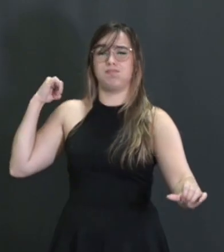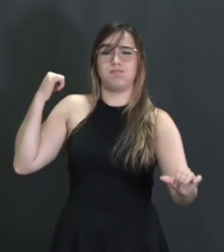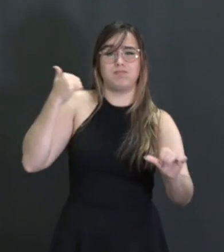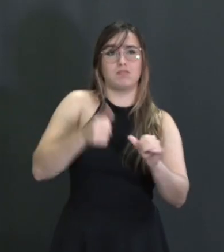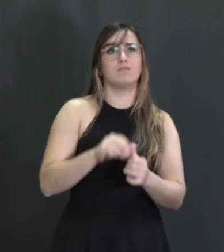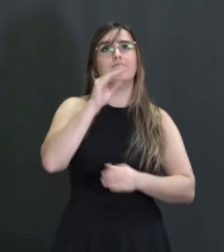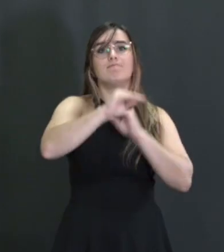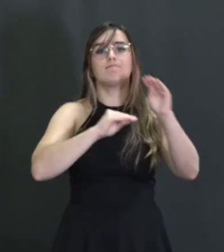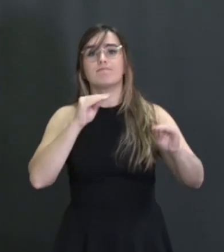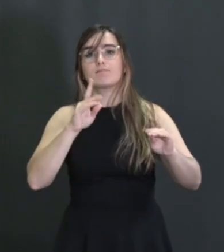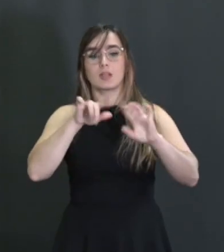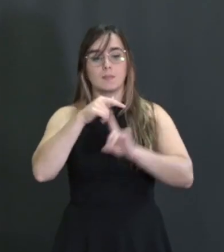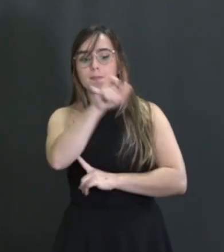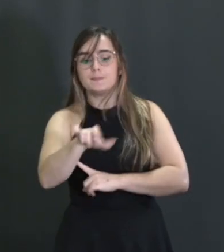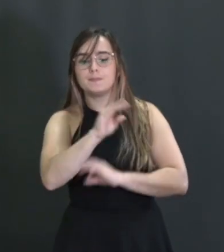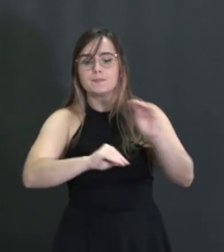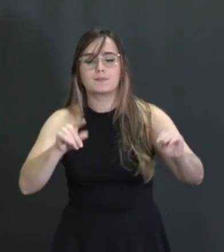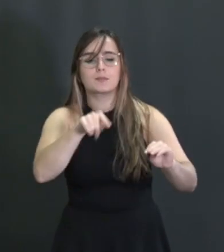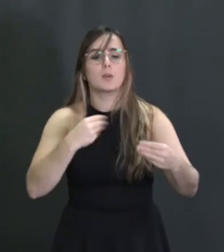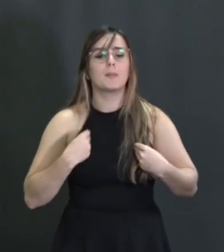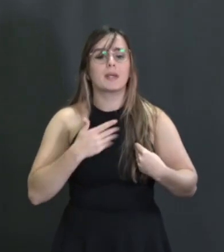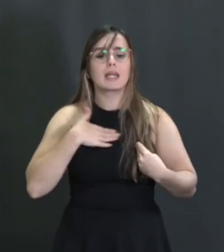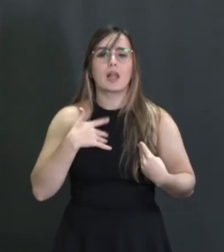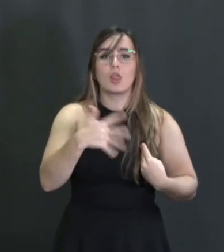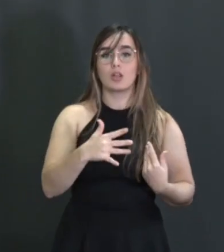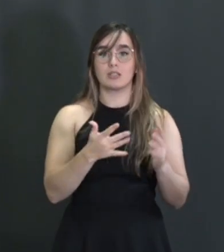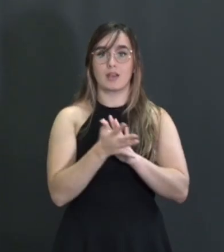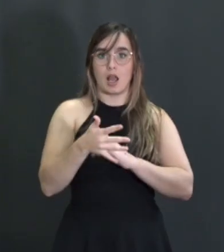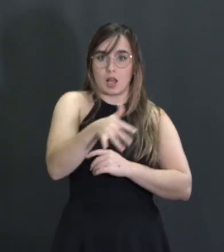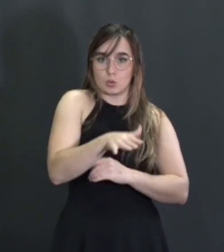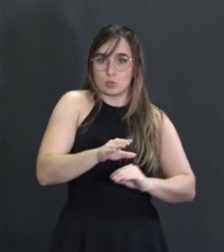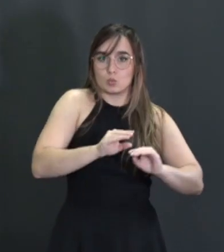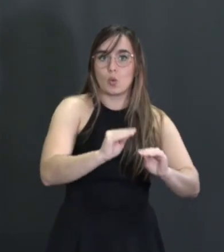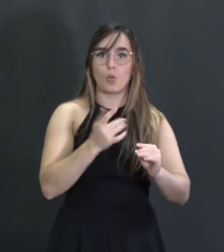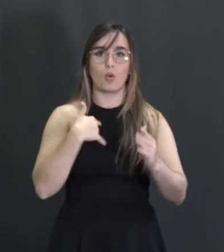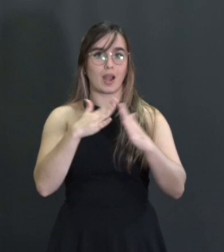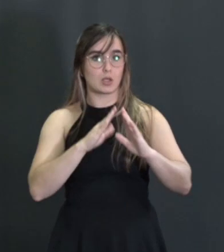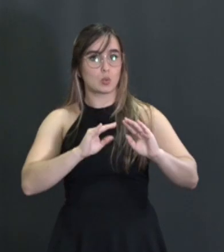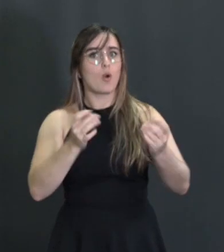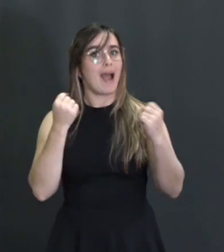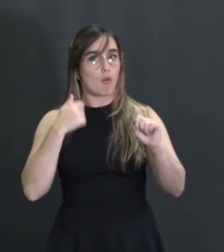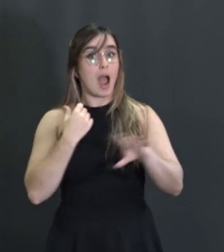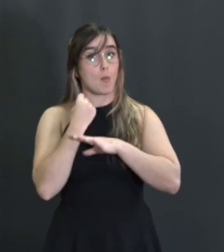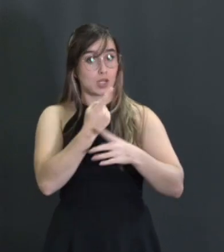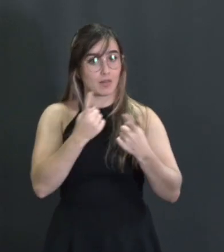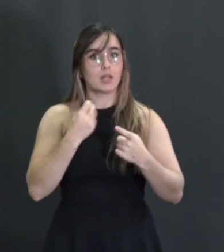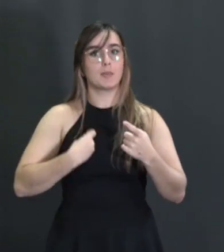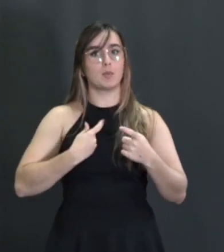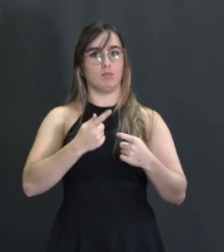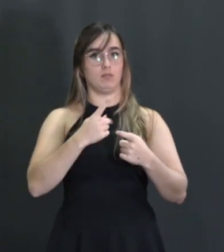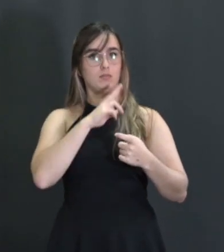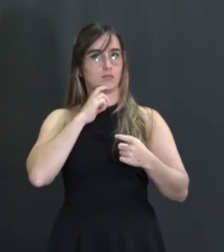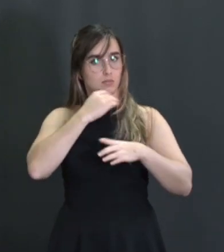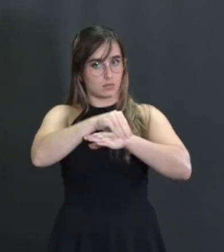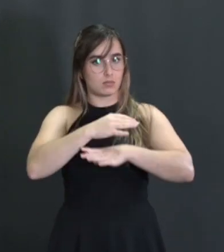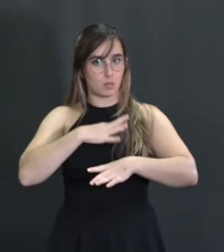donde quieren vivir, ¿no? Que es en su entorno, es en su casa, aún cuando necesiten apoyos. Eso es un